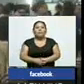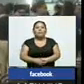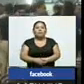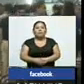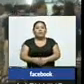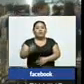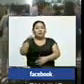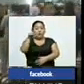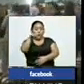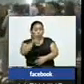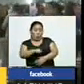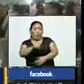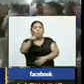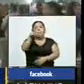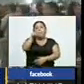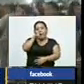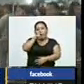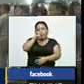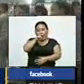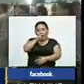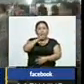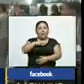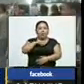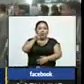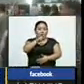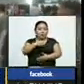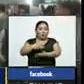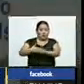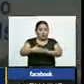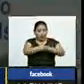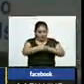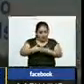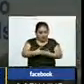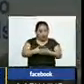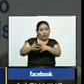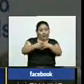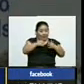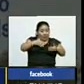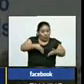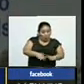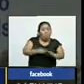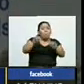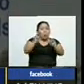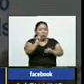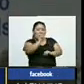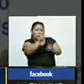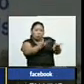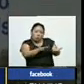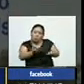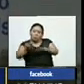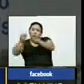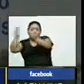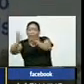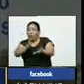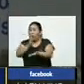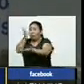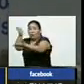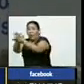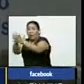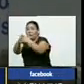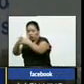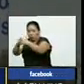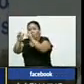Un padre de dos hijos nacidos en Estados Unidos recibió autorización para regresar al país el lunes, dos años después de ser deportado a El Salvador